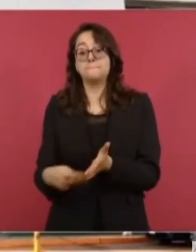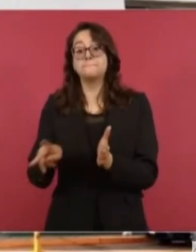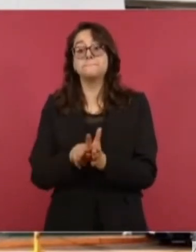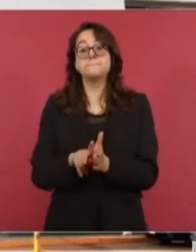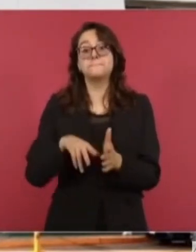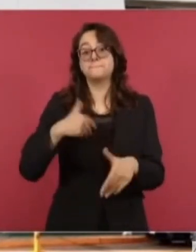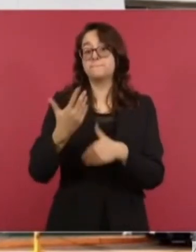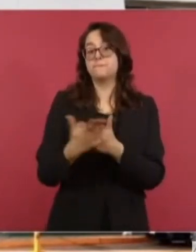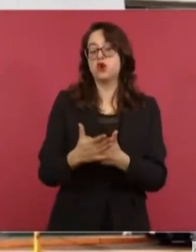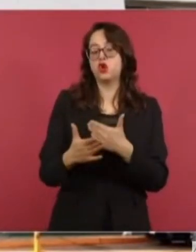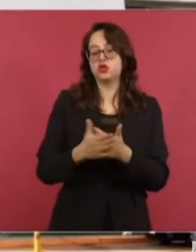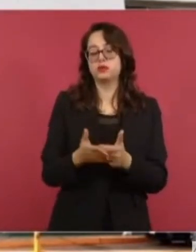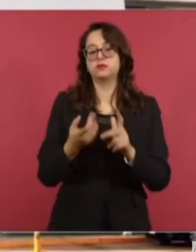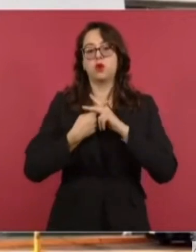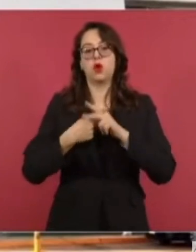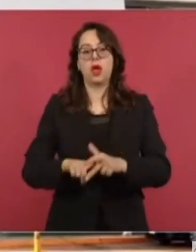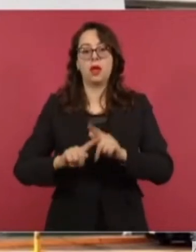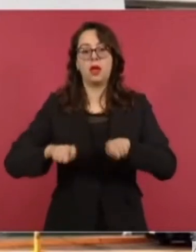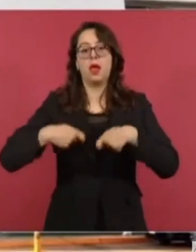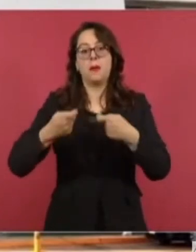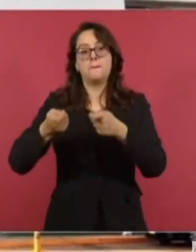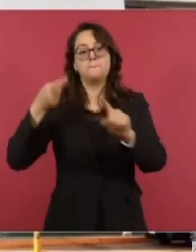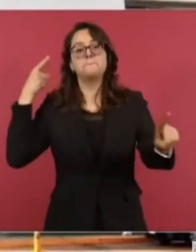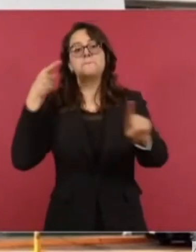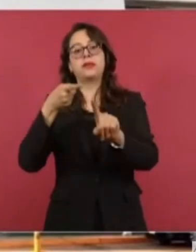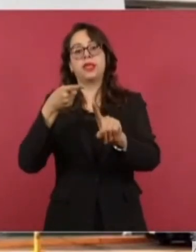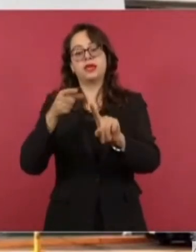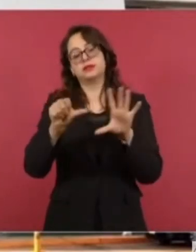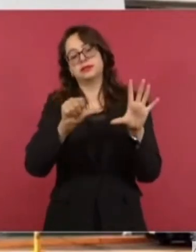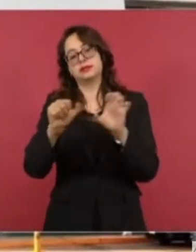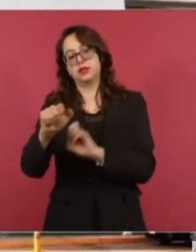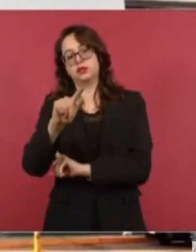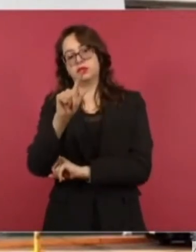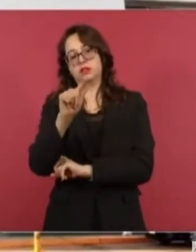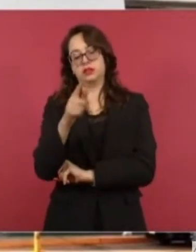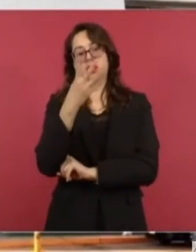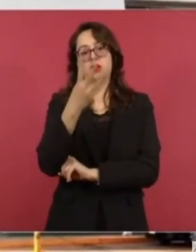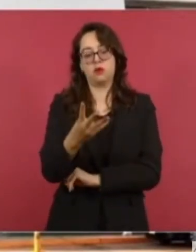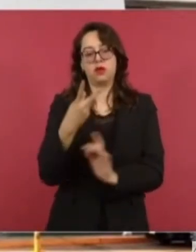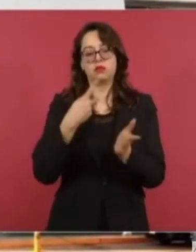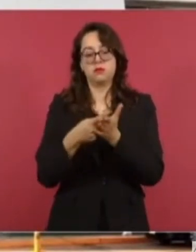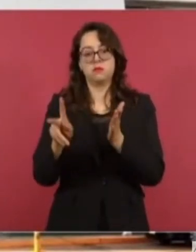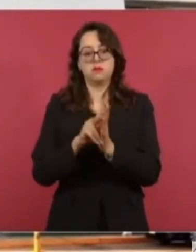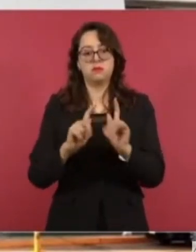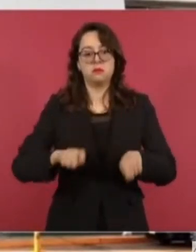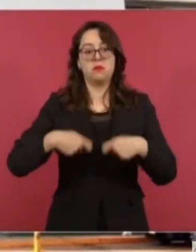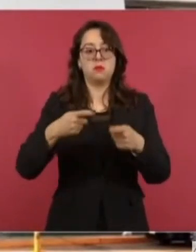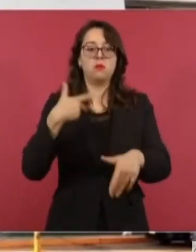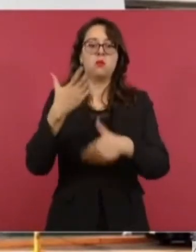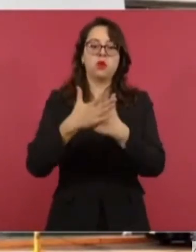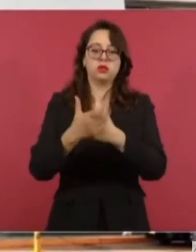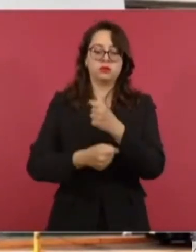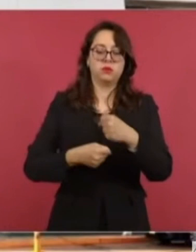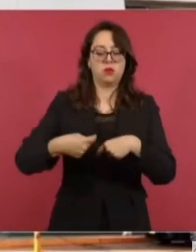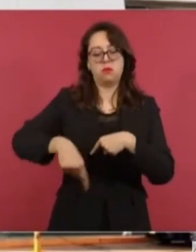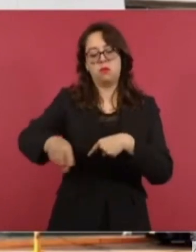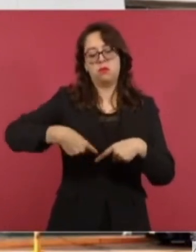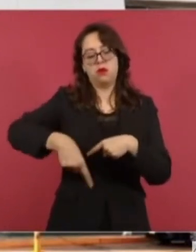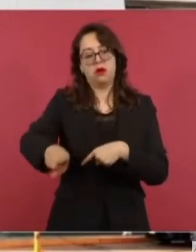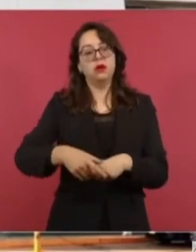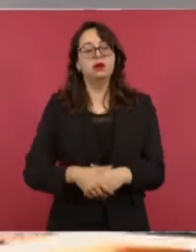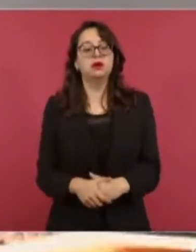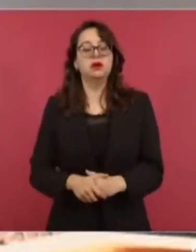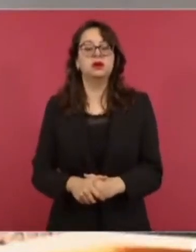a 674 trabajadores de la salud para basificar en 2023. En el caso